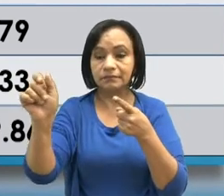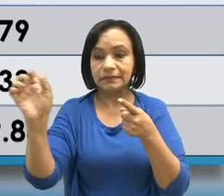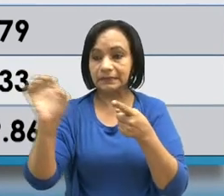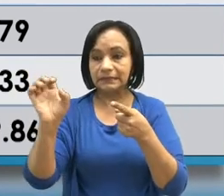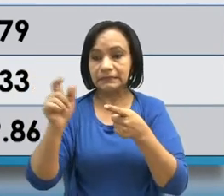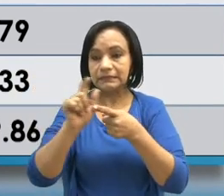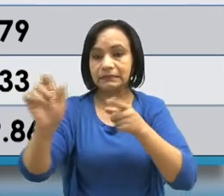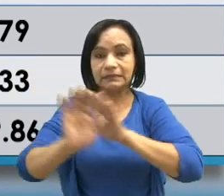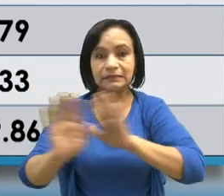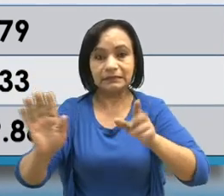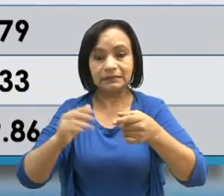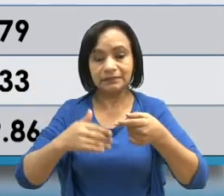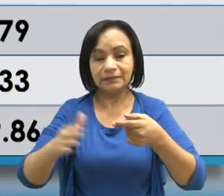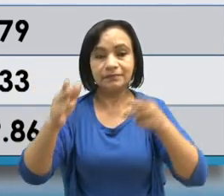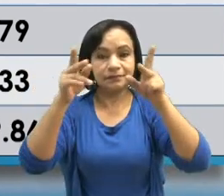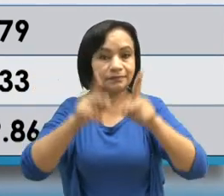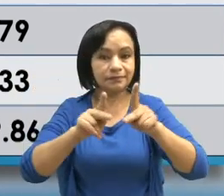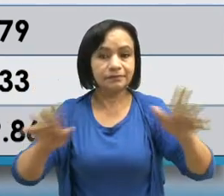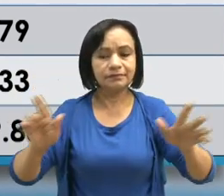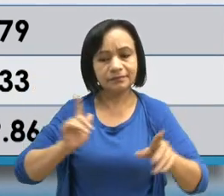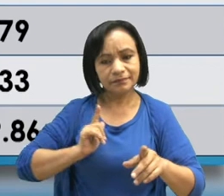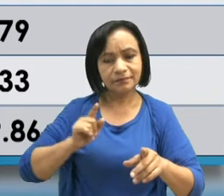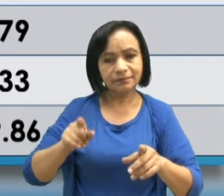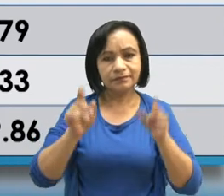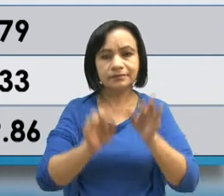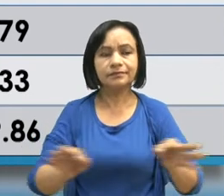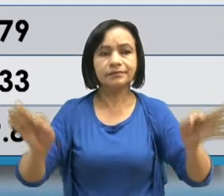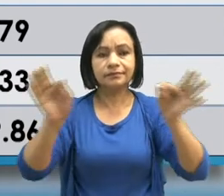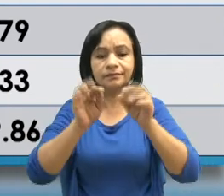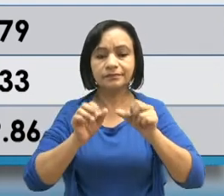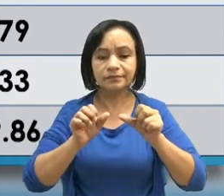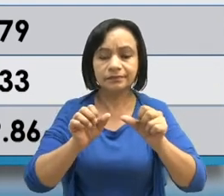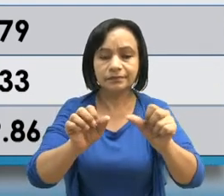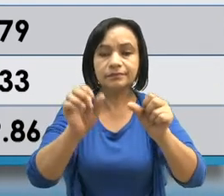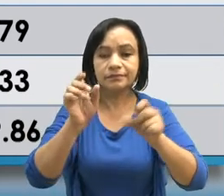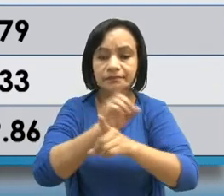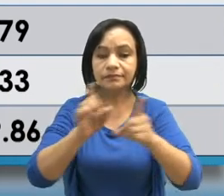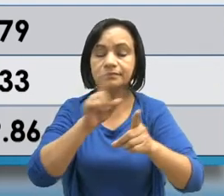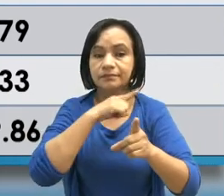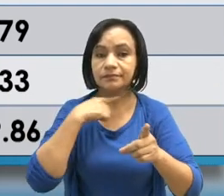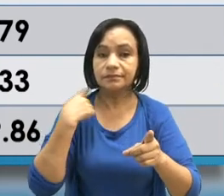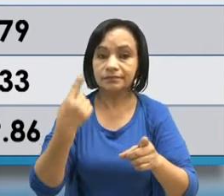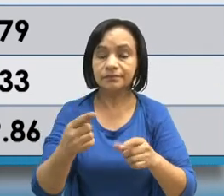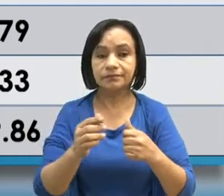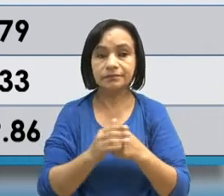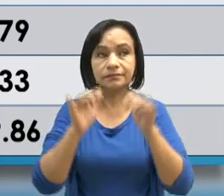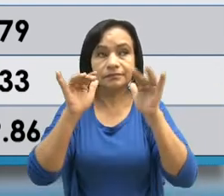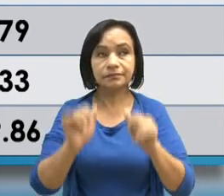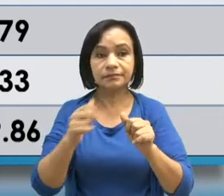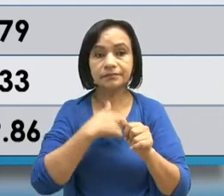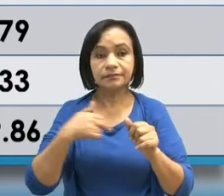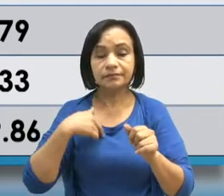yo, el plan está ahí, lo importante es ver el seguimiento ahora y el cumplimiento. Nosotros ya estábamos haciendo